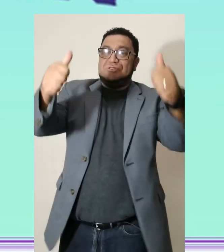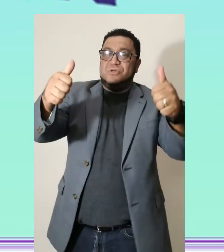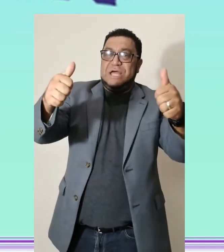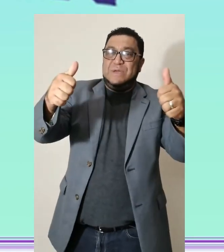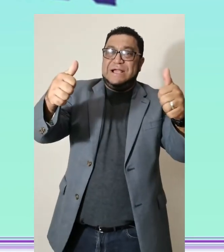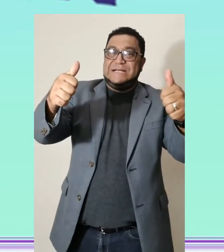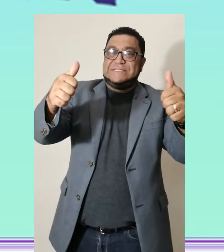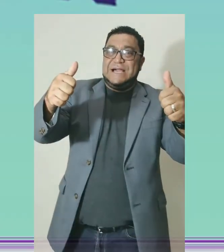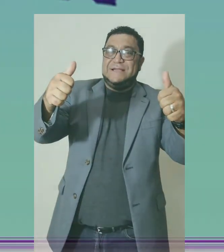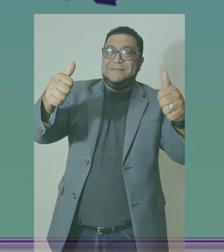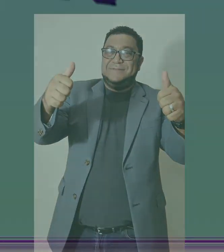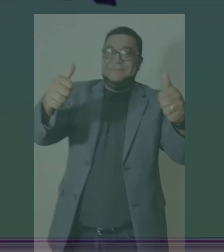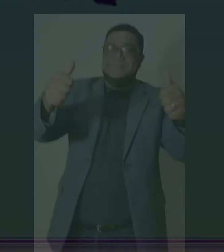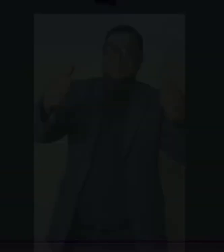y estudiando en casa